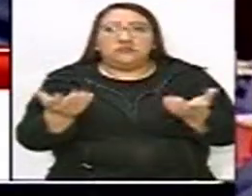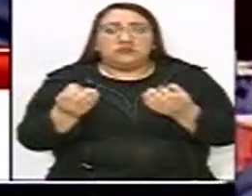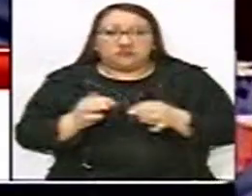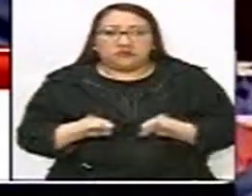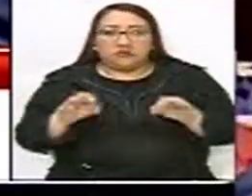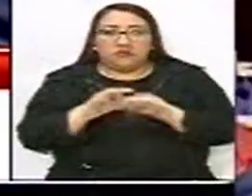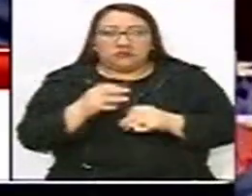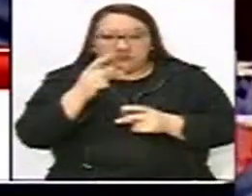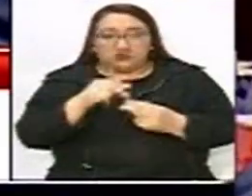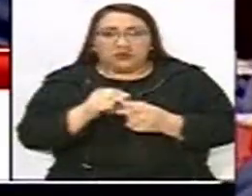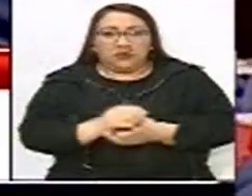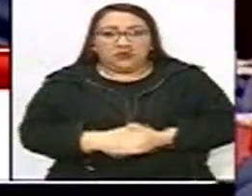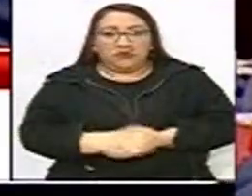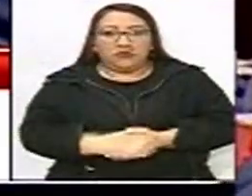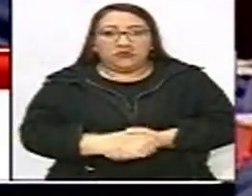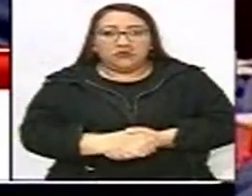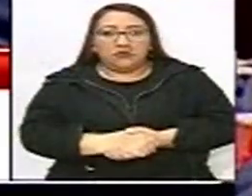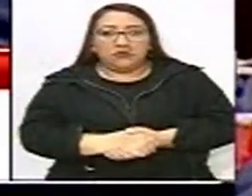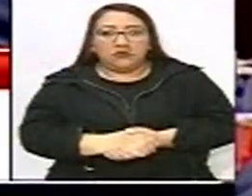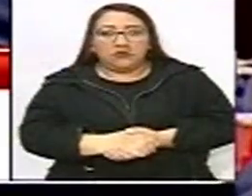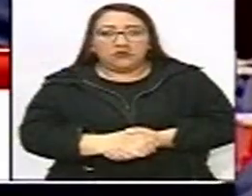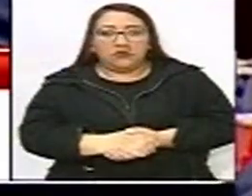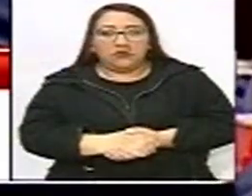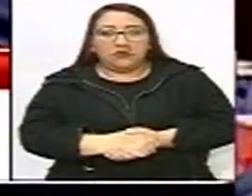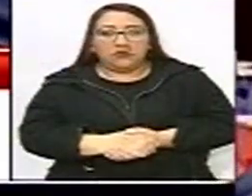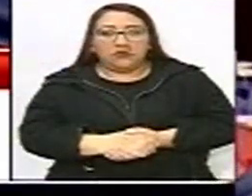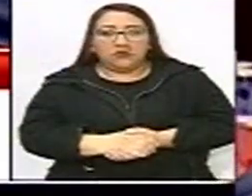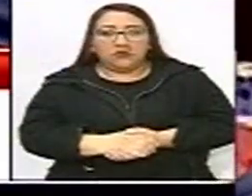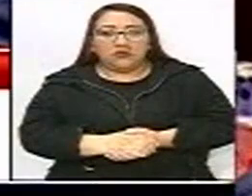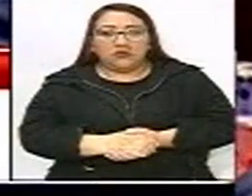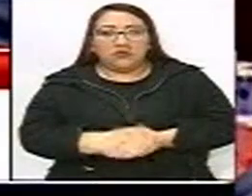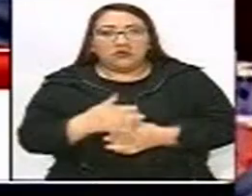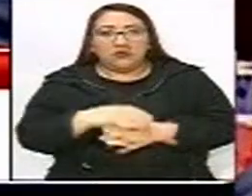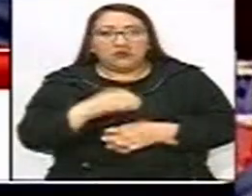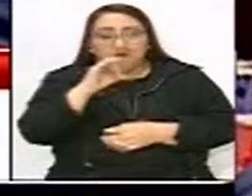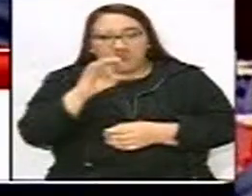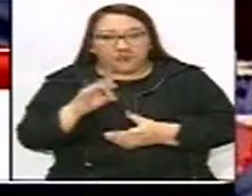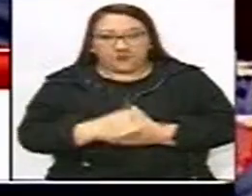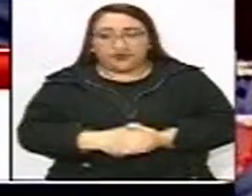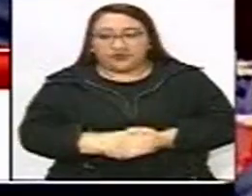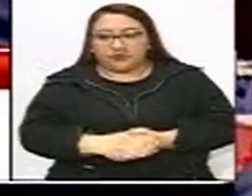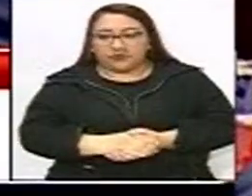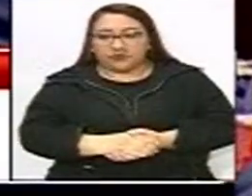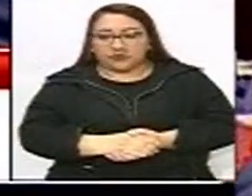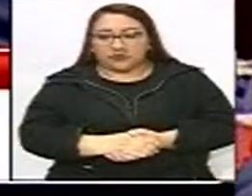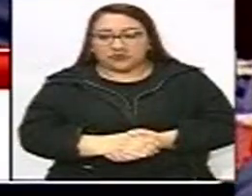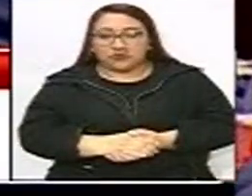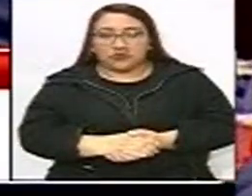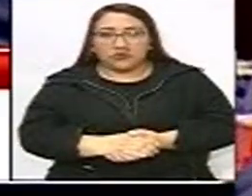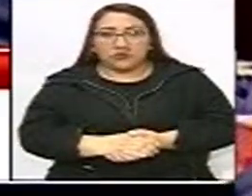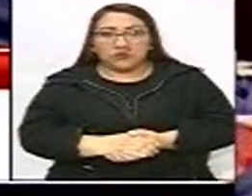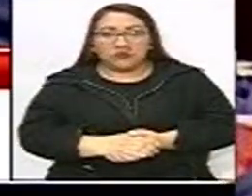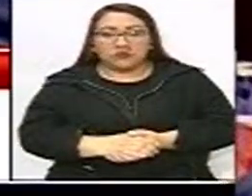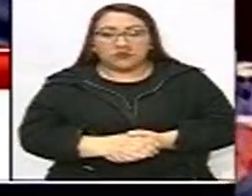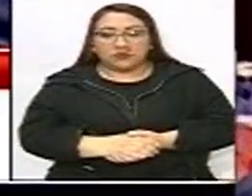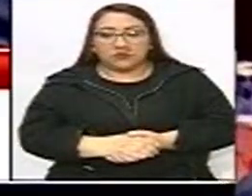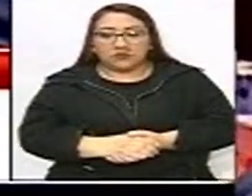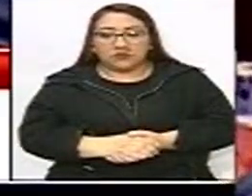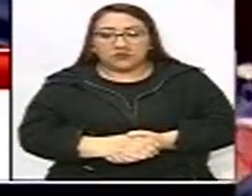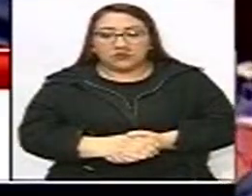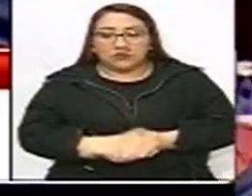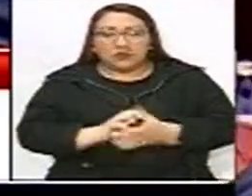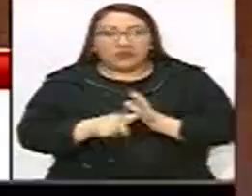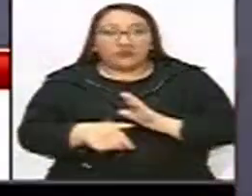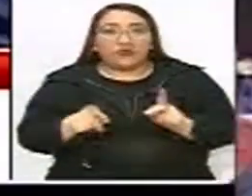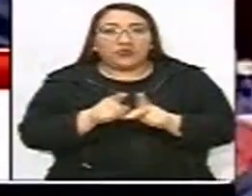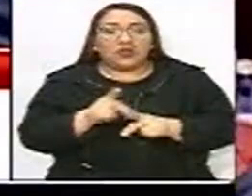importante para definir también los impactos que pueda tener sobre la tarifa. Y luego también